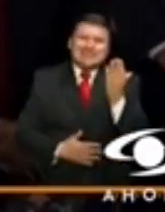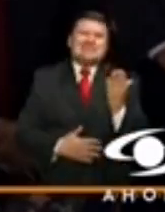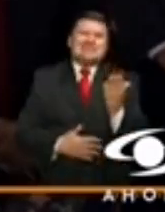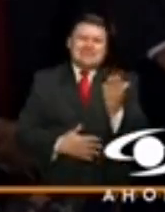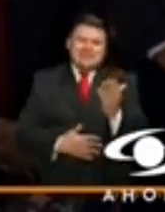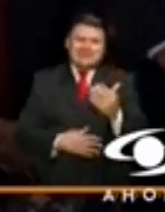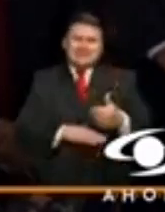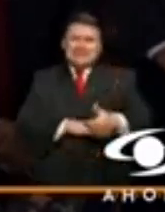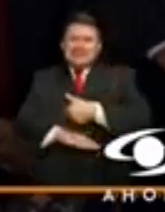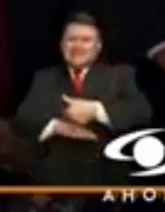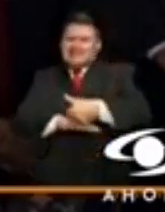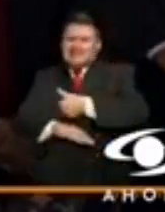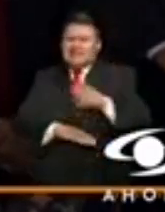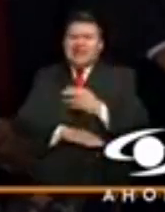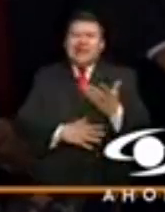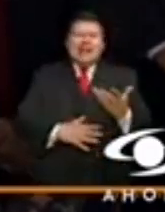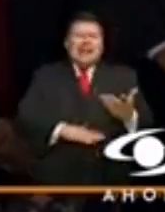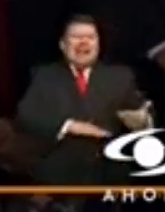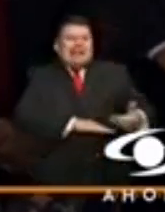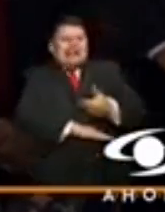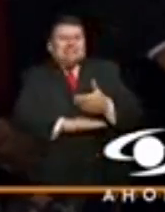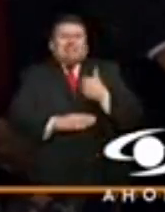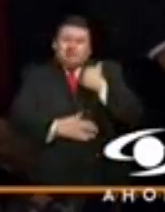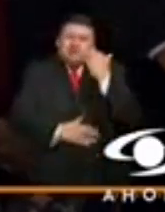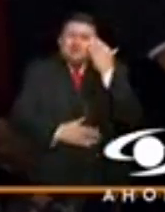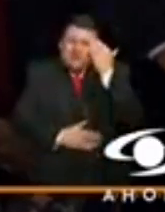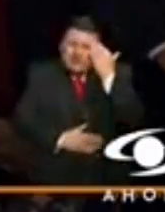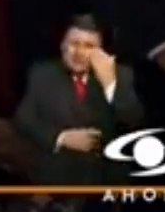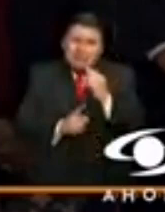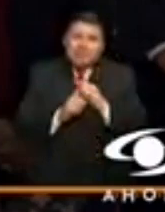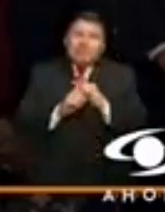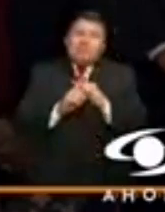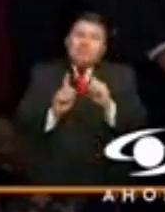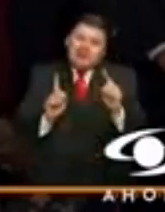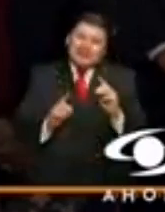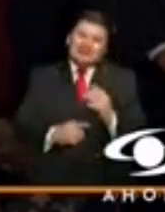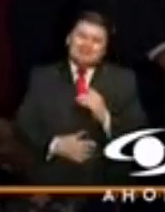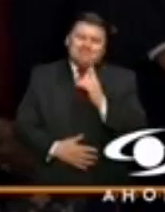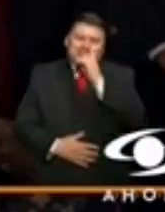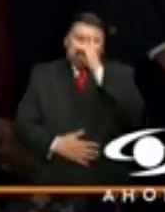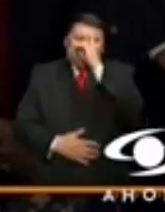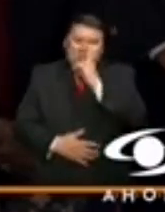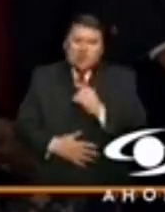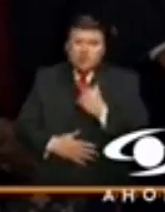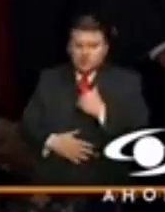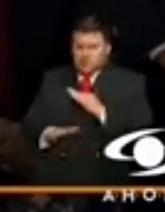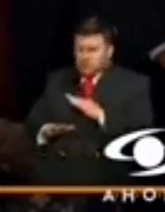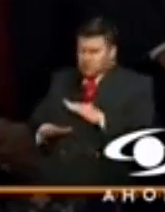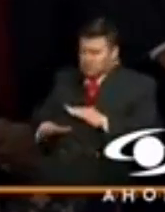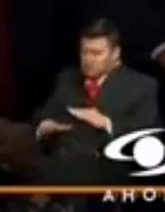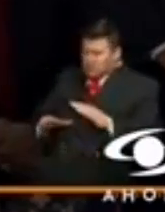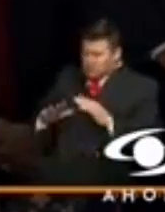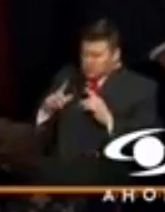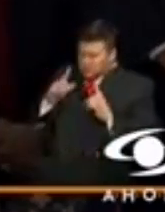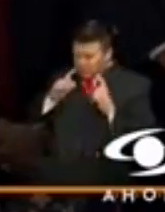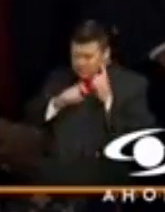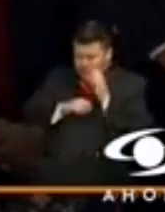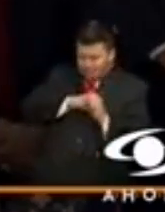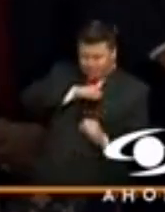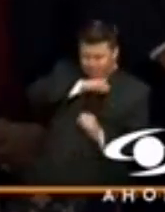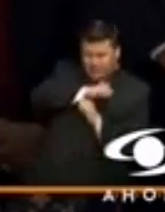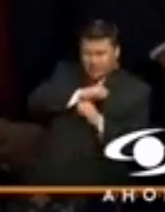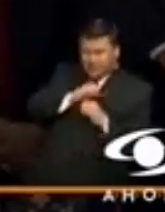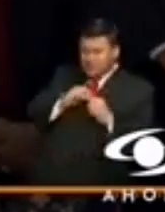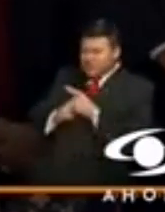lo mucho que nos exige a todos. Y por eso ha sido una decisión pausada y estructurada de la